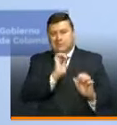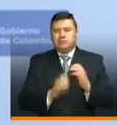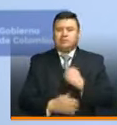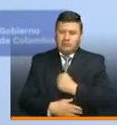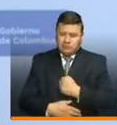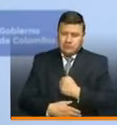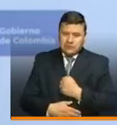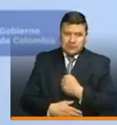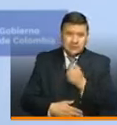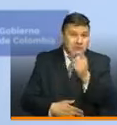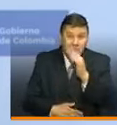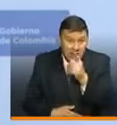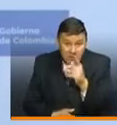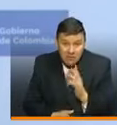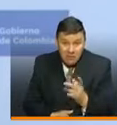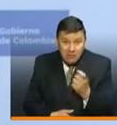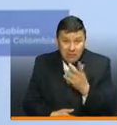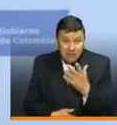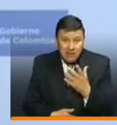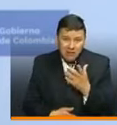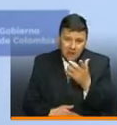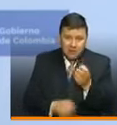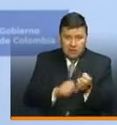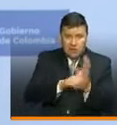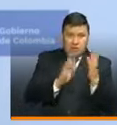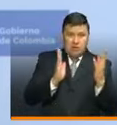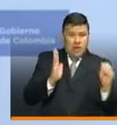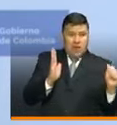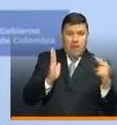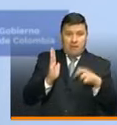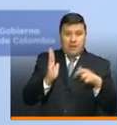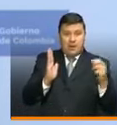favor, si no lo han hecho todavía, les invitamos a que se bajen Corona App y la utilicen.